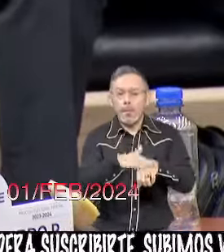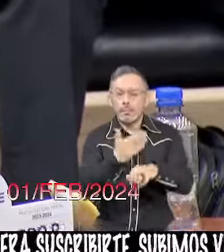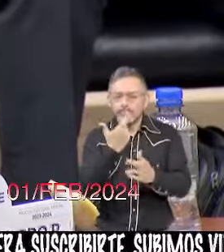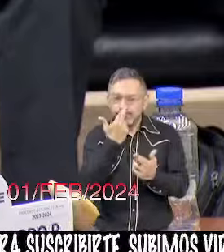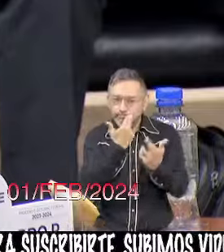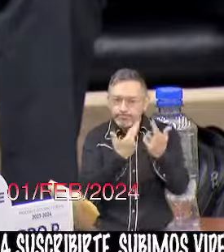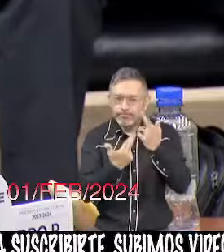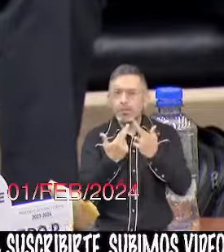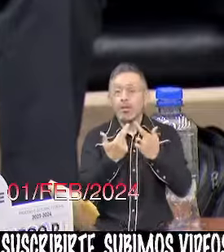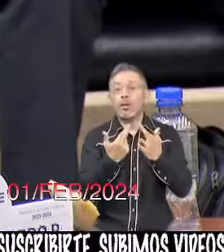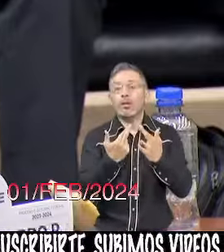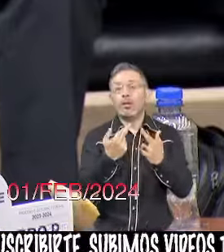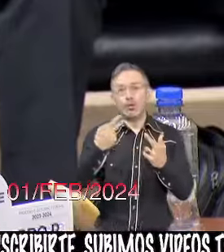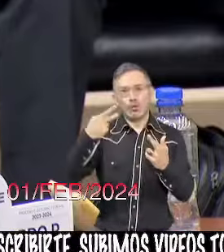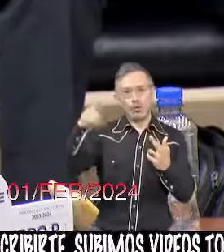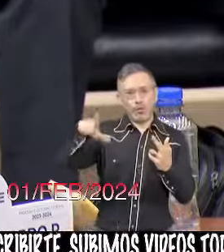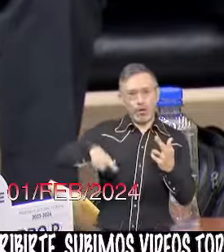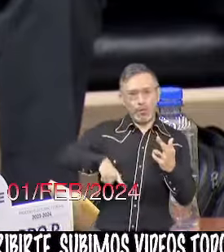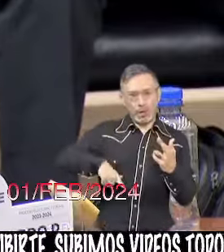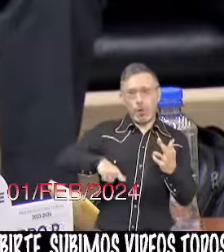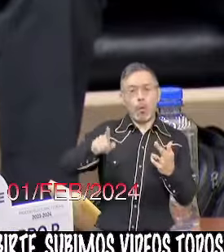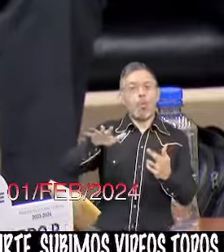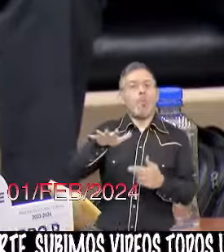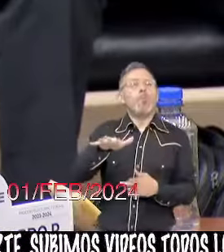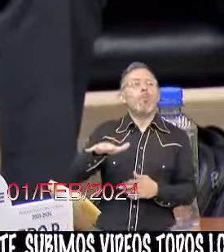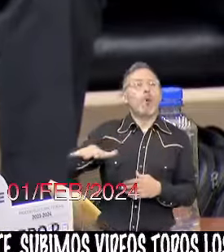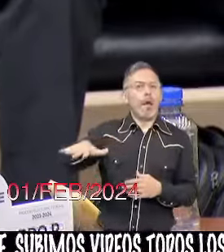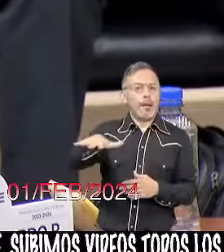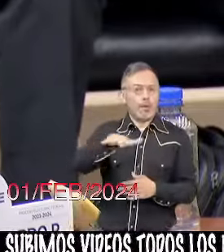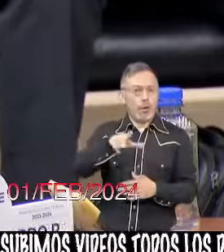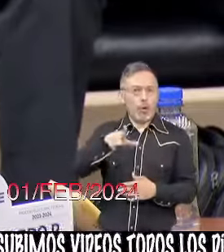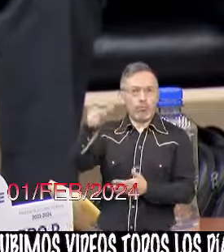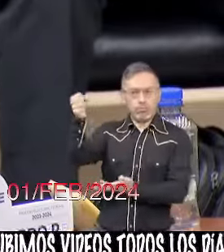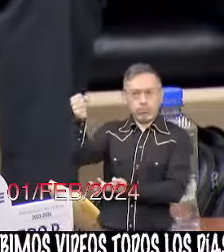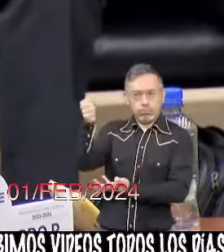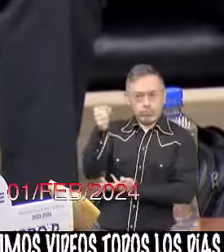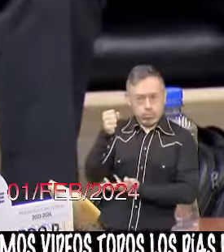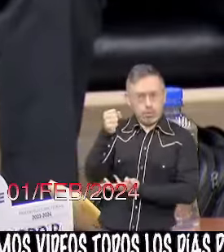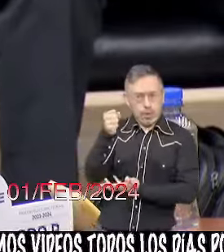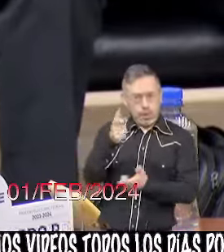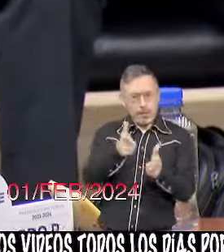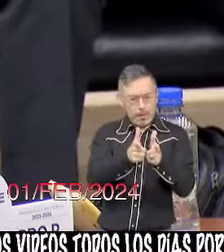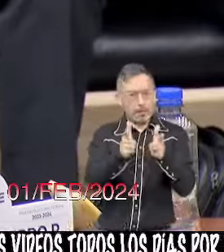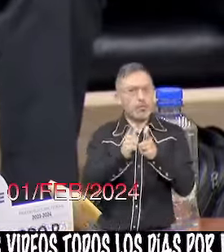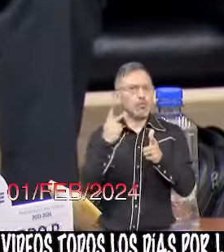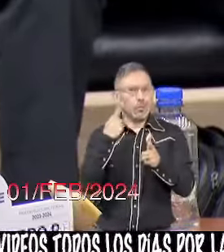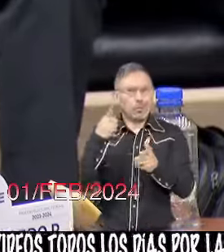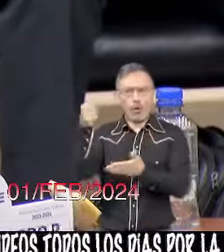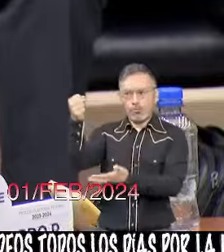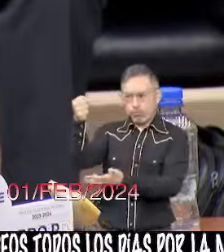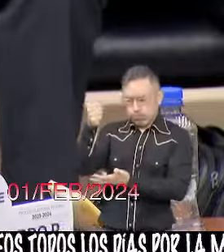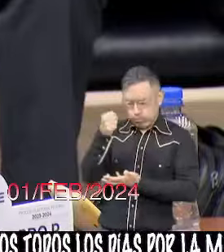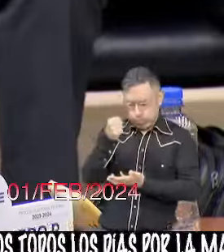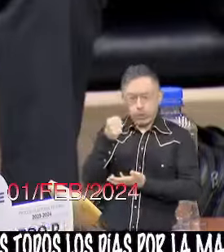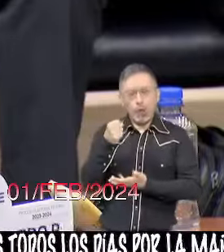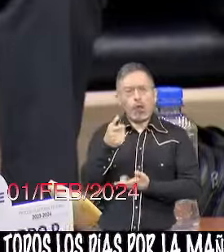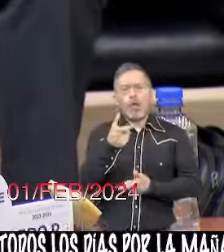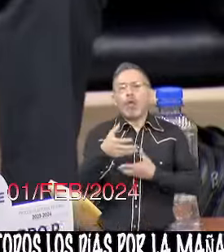de recursos que son públicos, que son del pueblo, que hacen los partidos políticos, pues sea muy transparente y